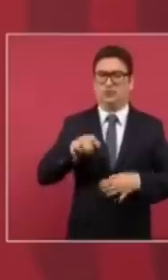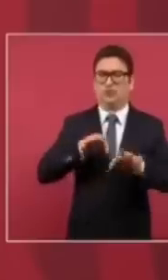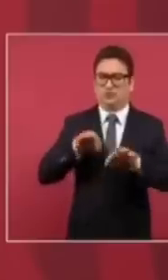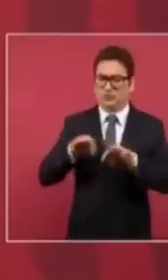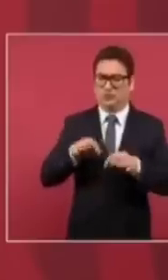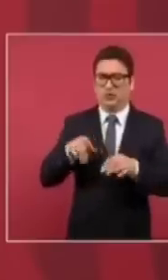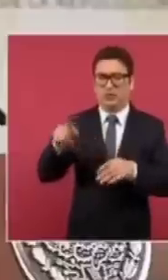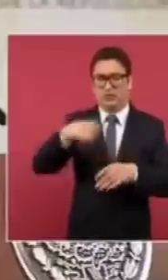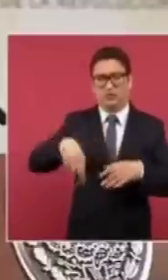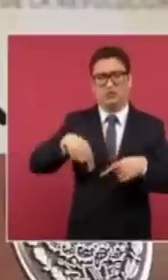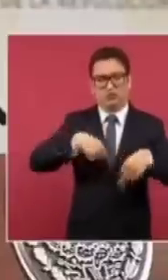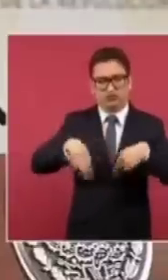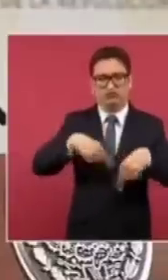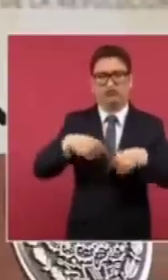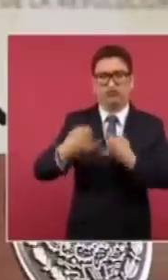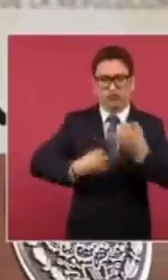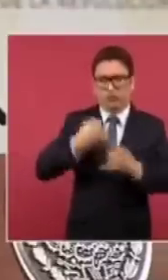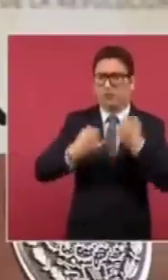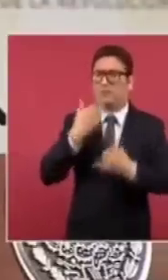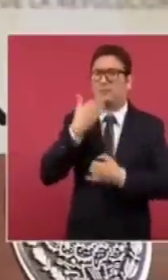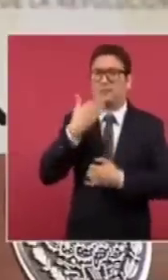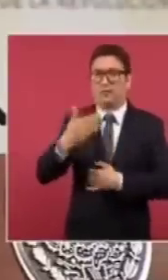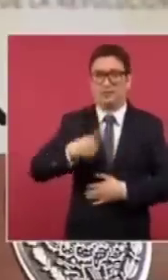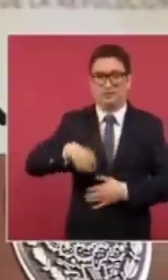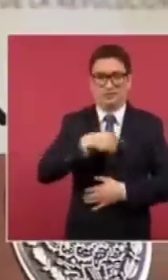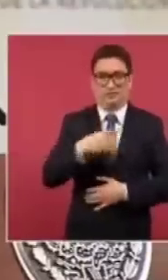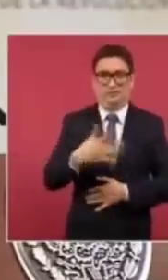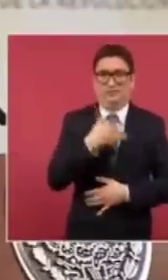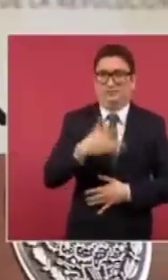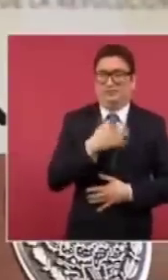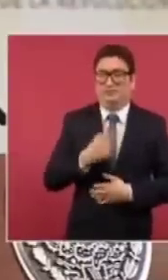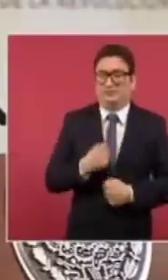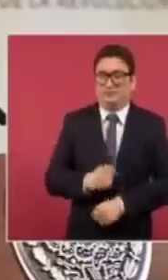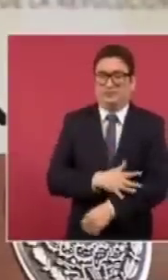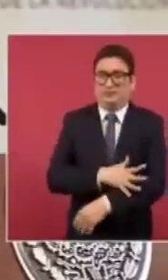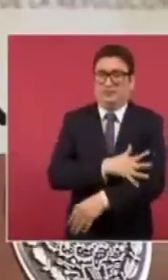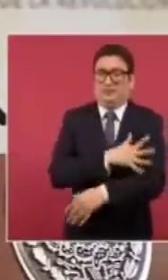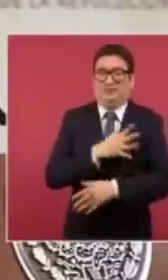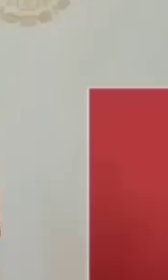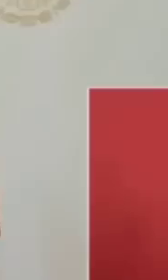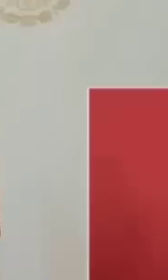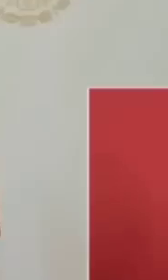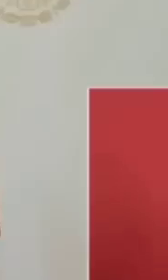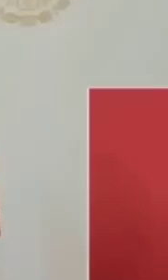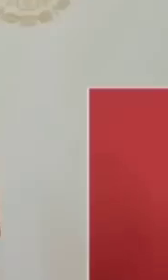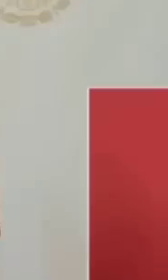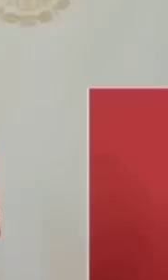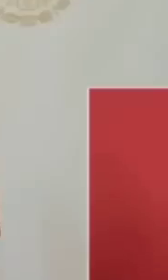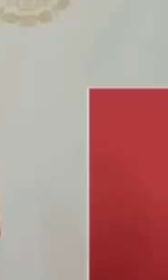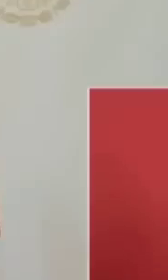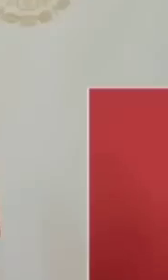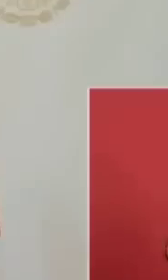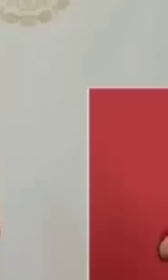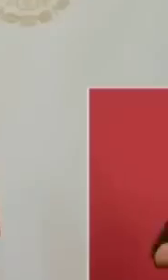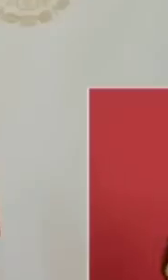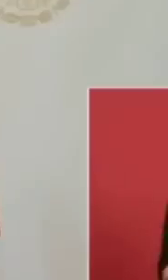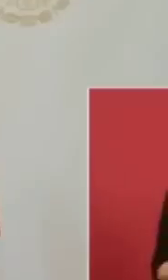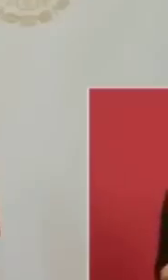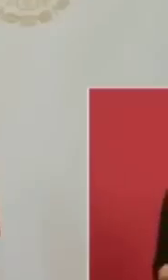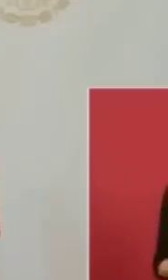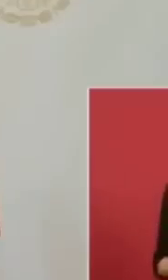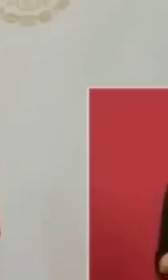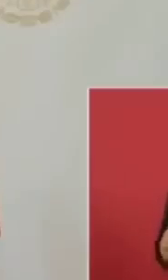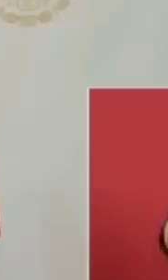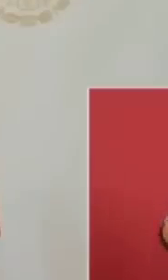no solo fue el hecho de que estamos fuera sino la manera en la que nos quedamos fuera en las redes sociales se han viralizado algunos vídeos sobre